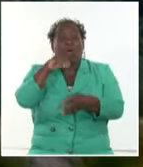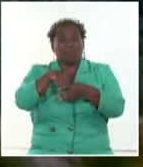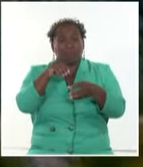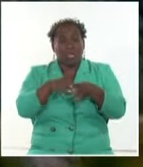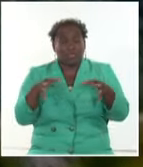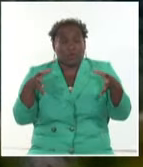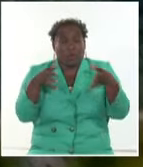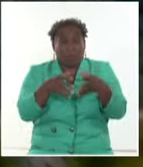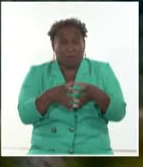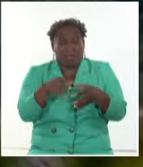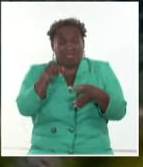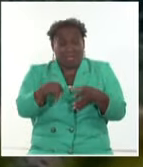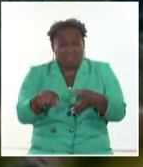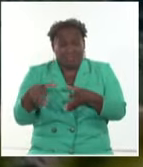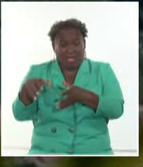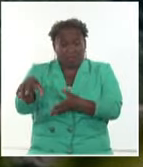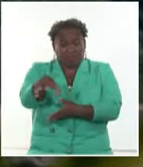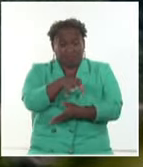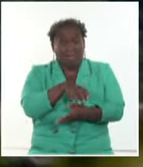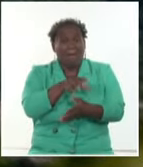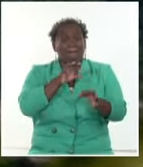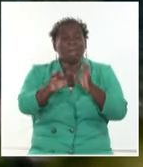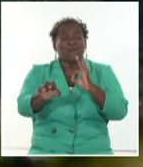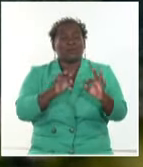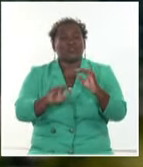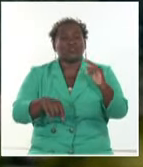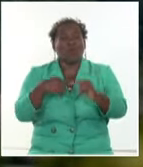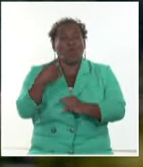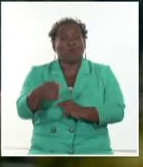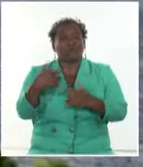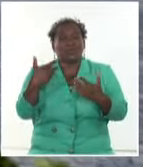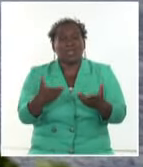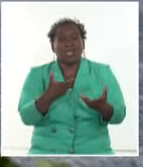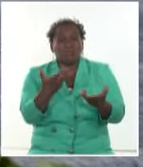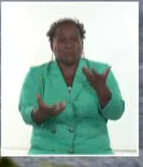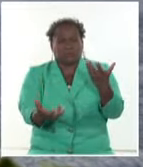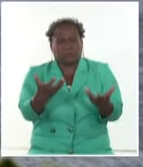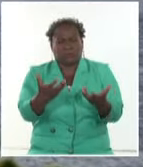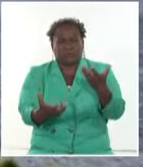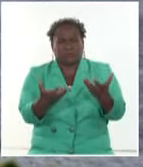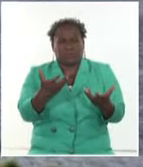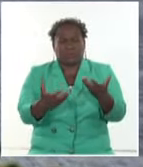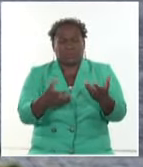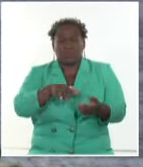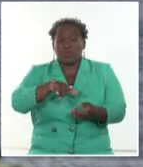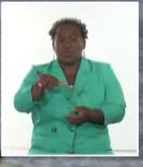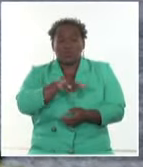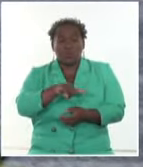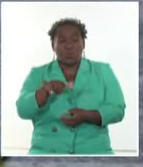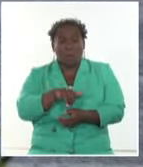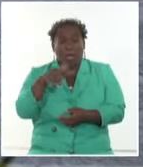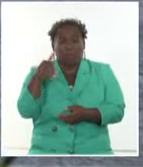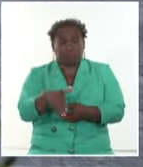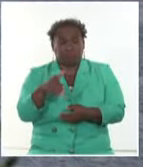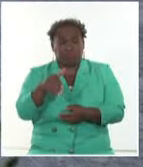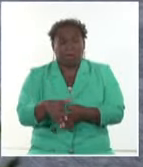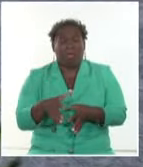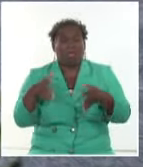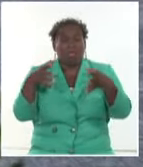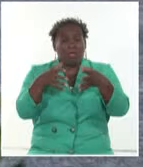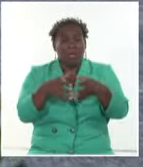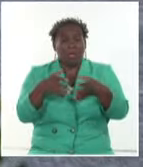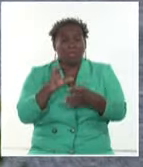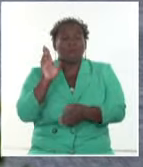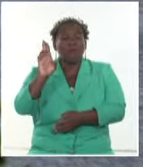estas instalaciones para la protección contra incendios de esta naturaleza. Y asimismo están presentes en el lugar equipos del Sistema de